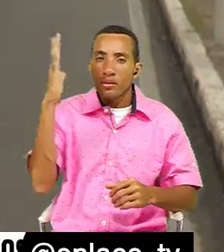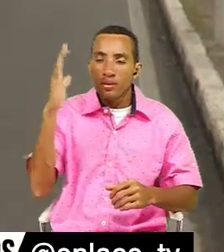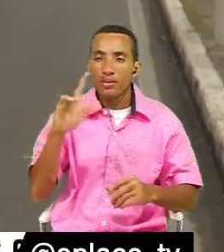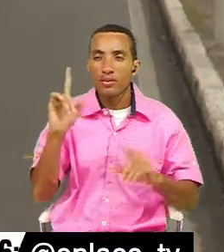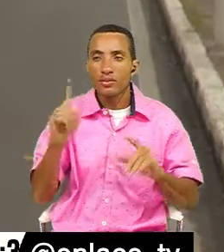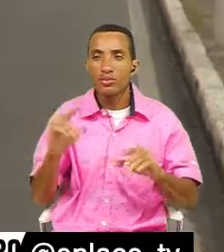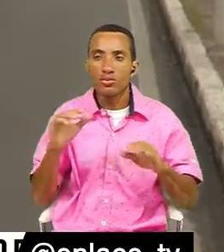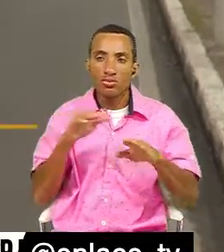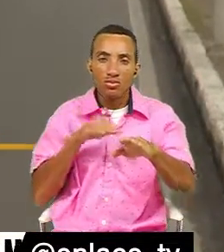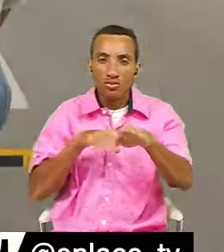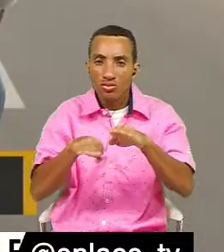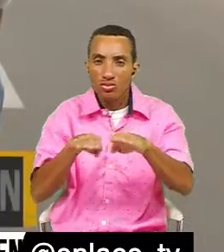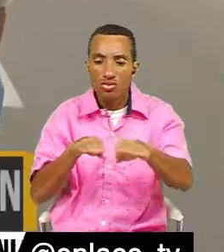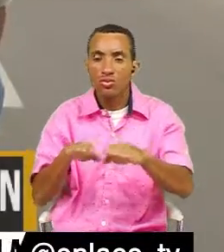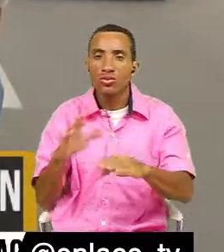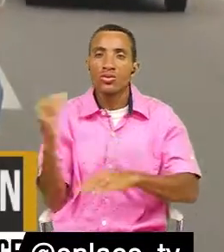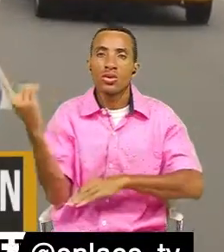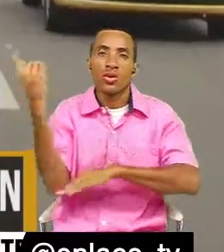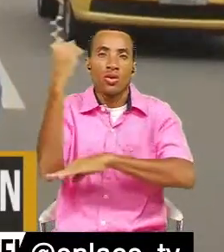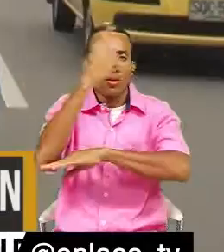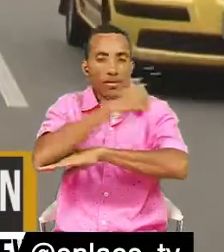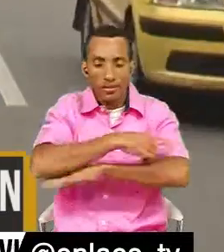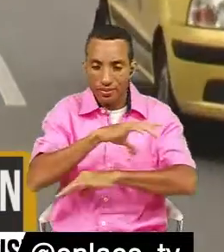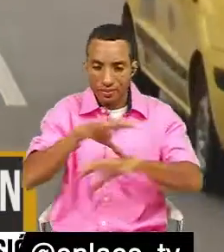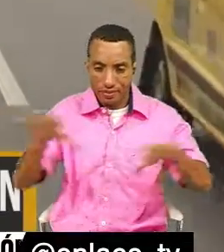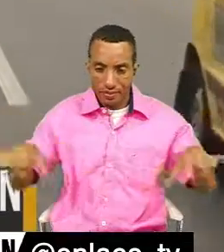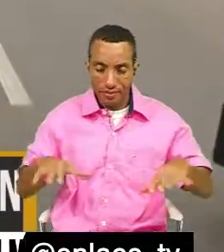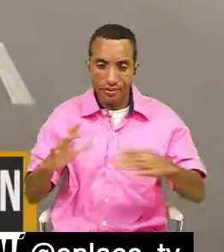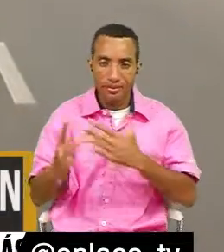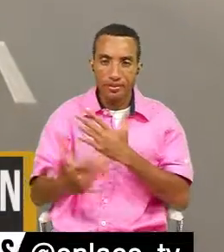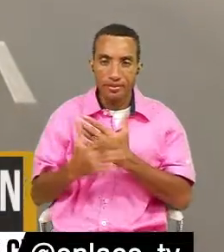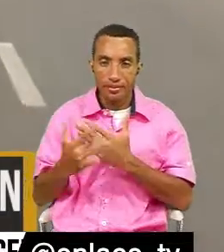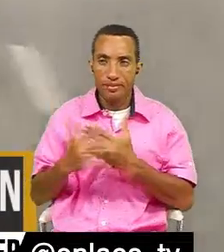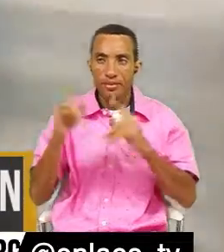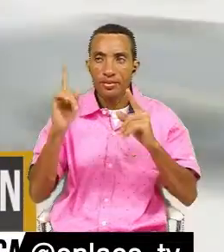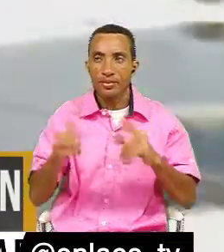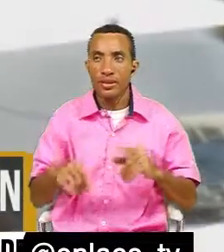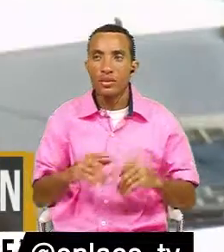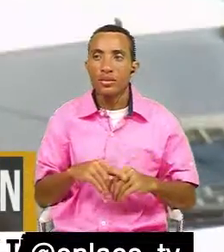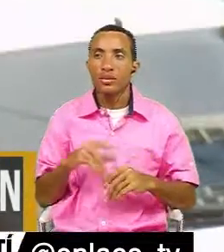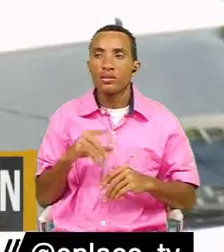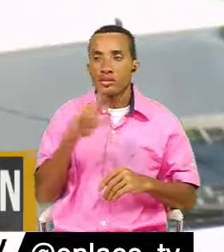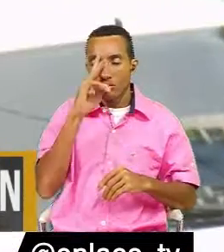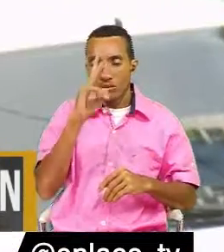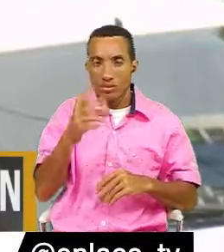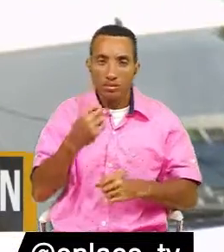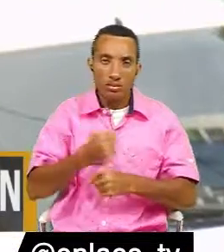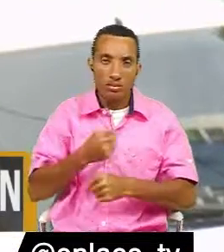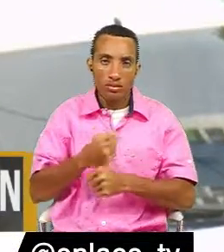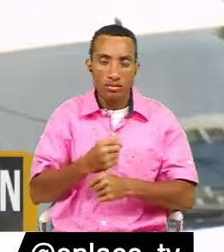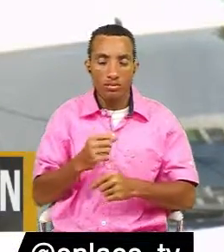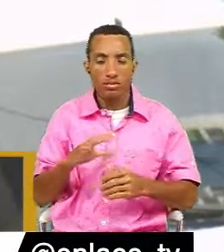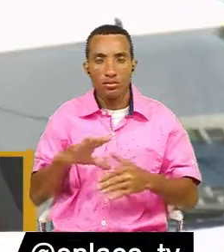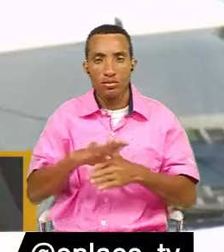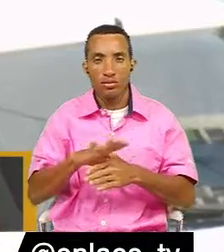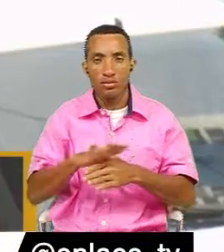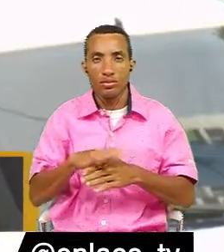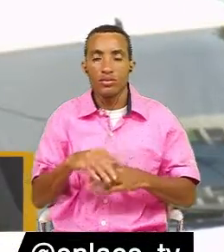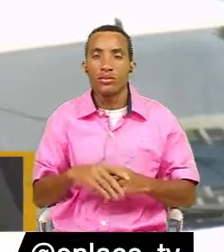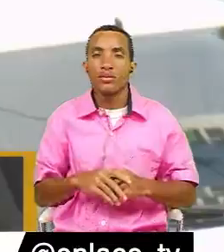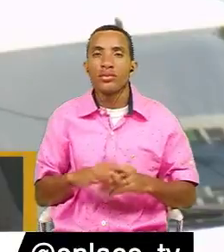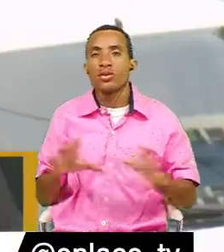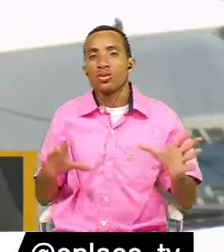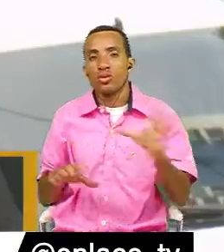el día para adelantar diversas actividades que incentiven además la labor del conductor. Correcto, como es tradición, los compañeros